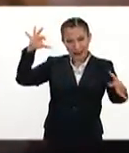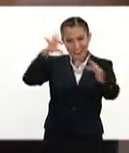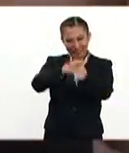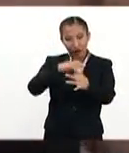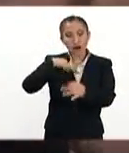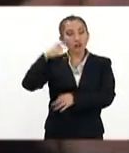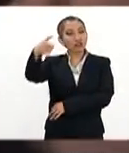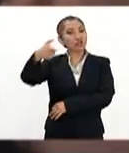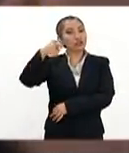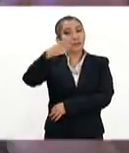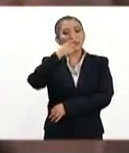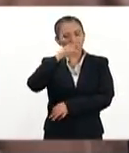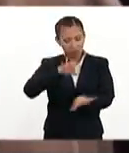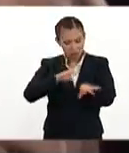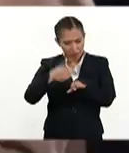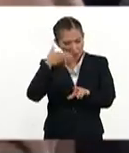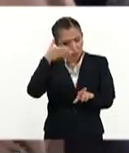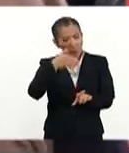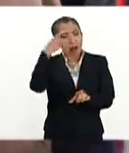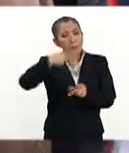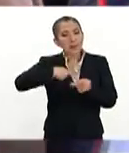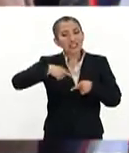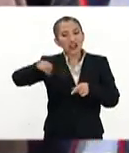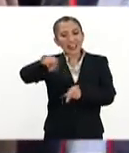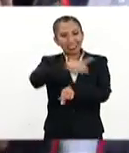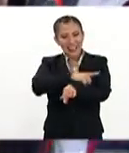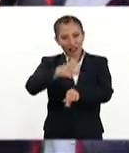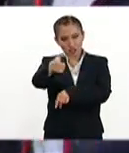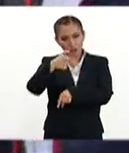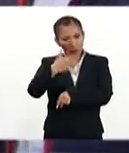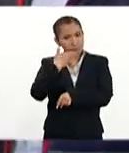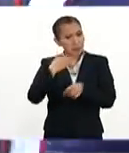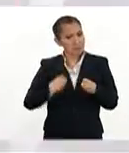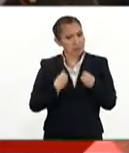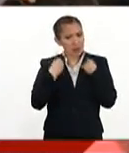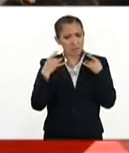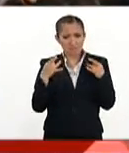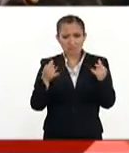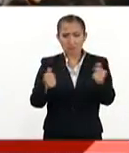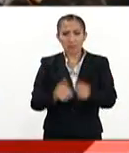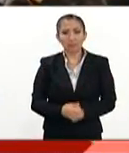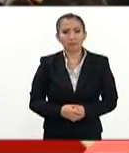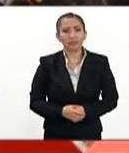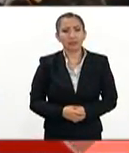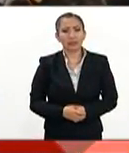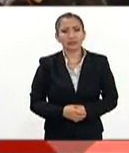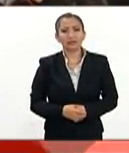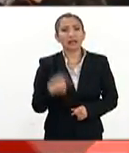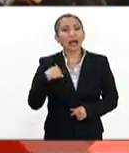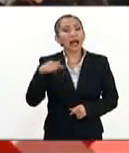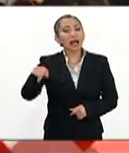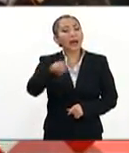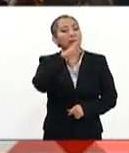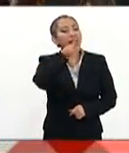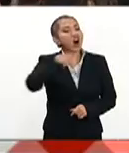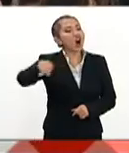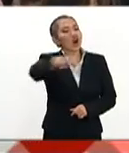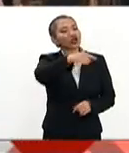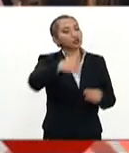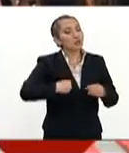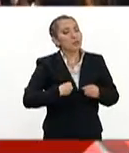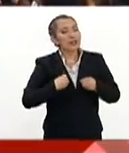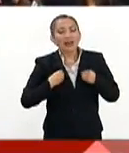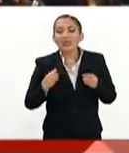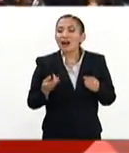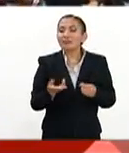En Xochimilco dijo que trabajará para que los habitantes de esa delegación tengan una buena calidad de vida. Se va a notar porque va a mejorar la calidad de